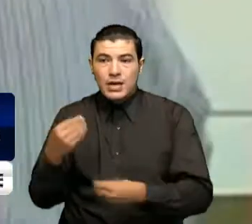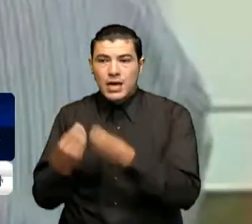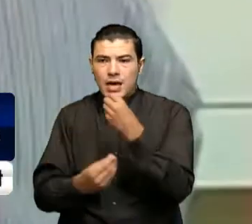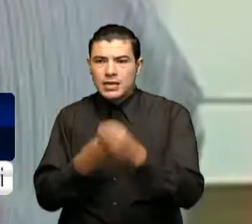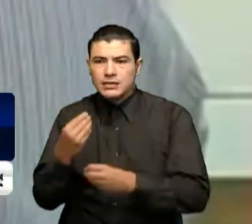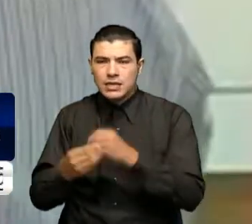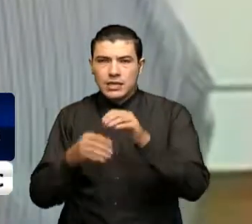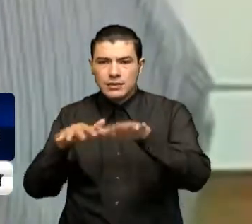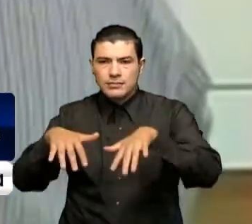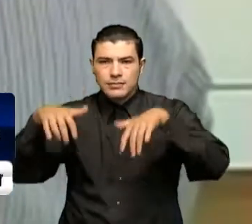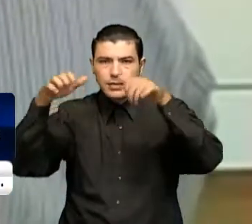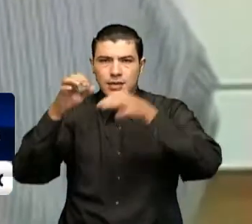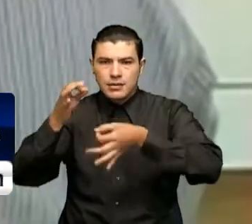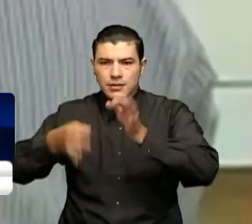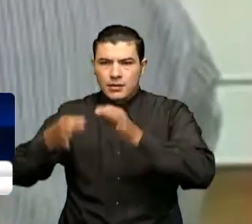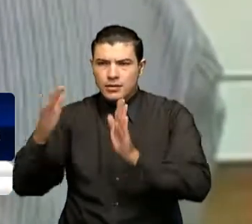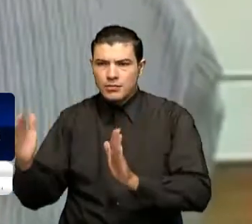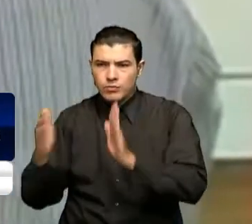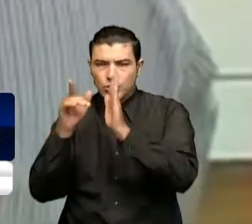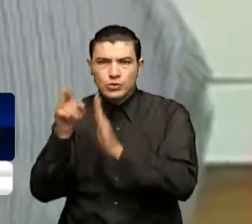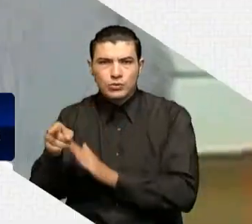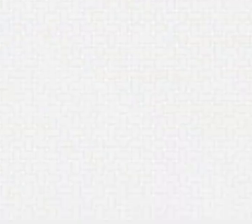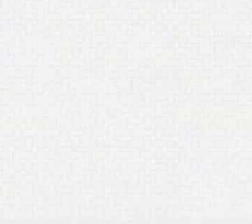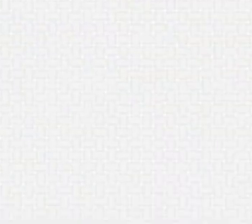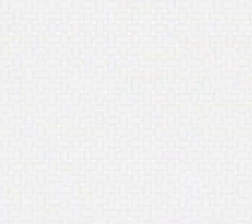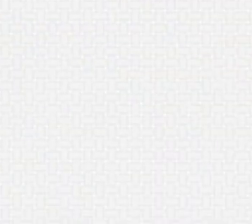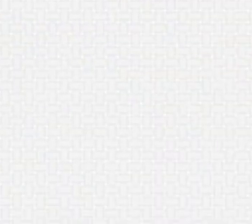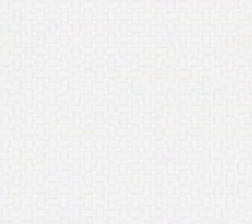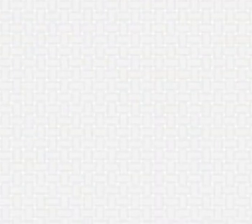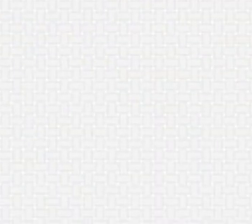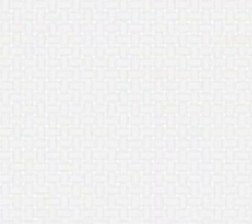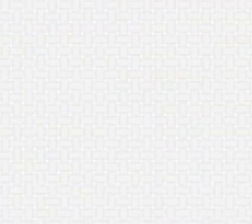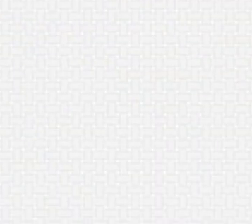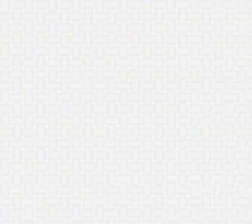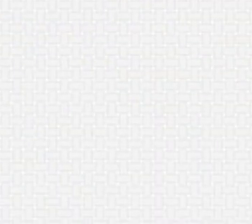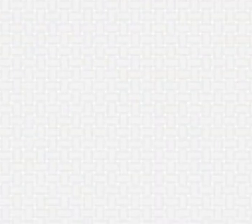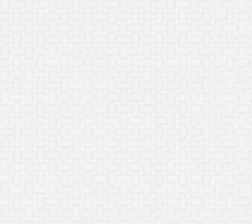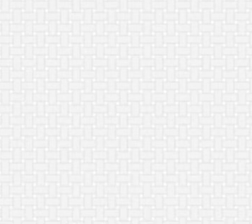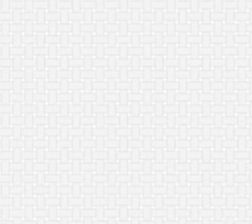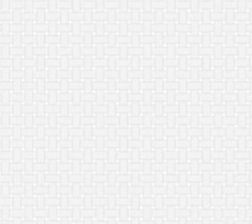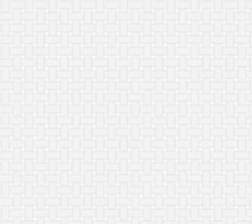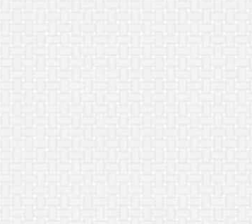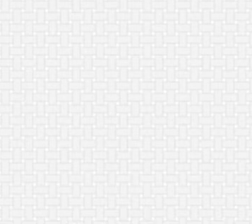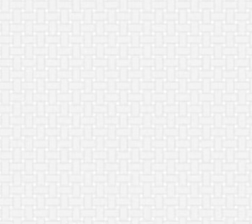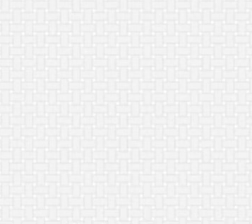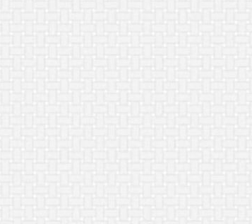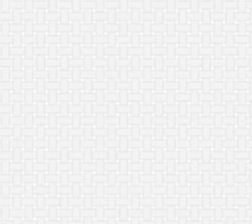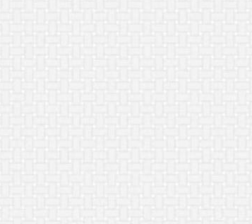de esta audiencia. Canaltro.com